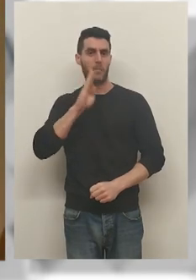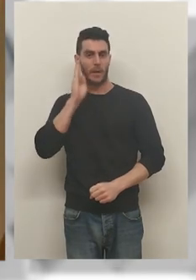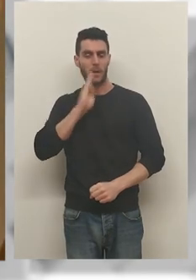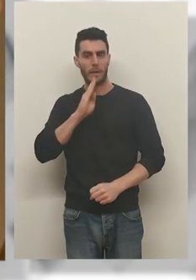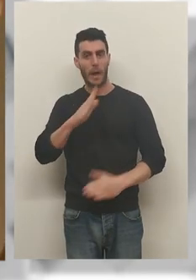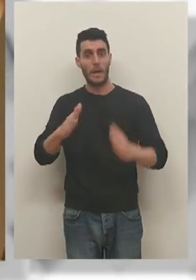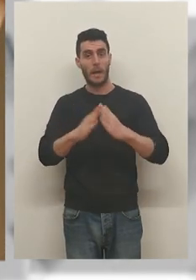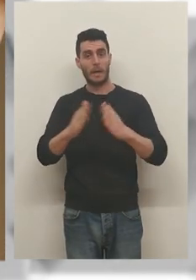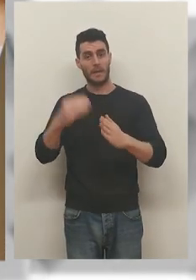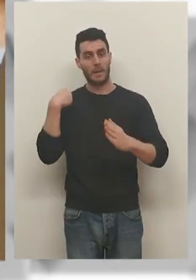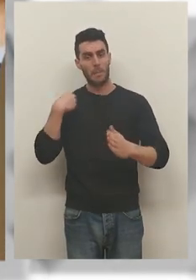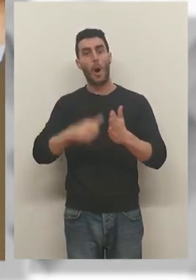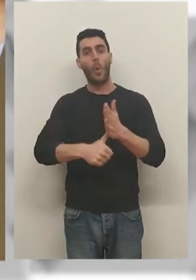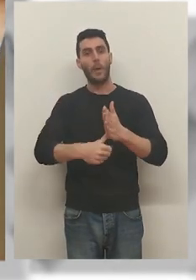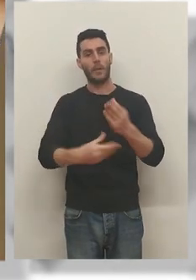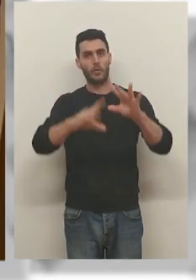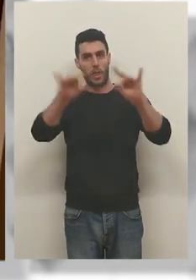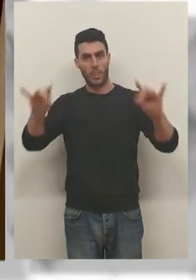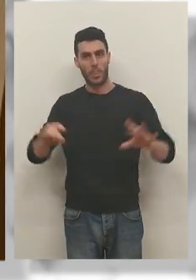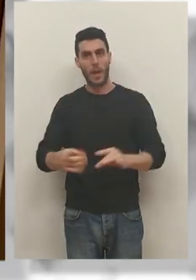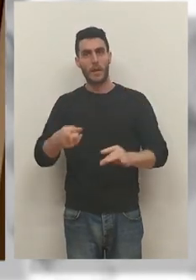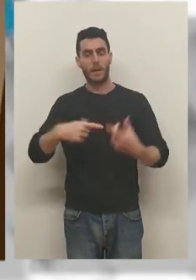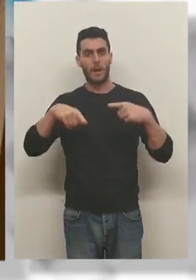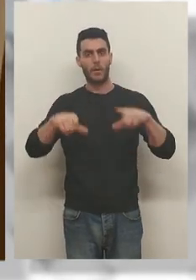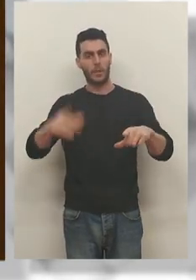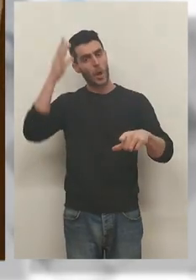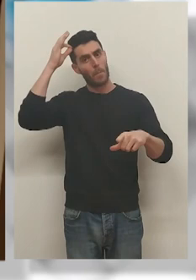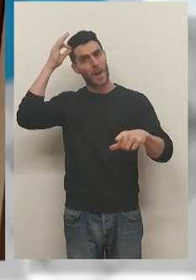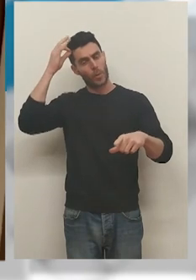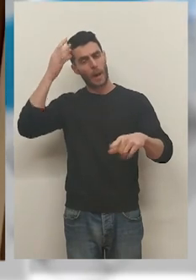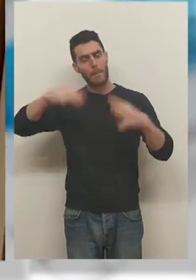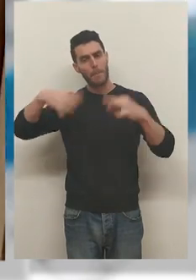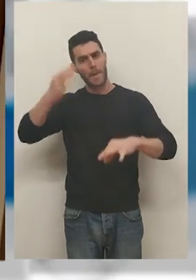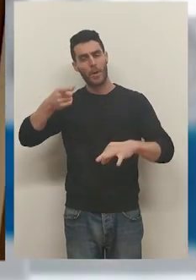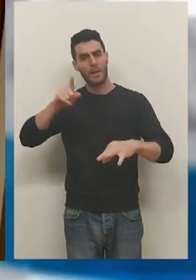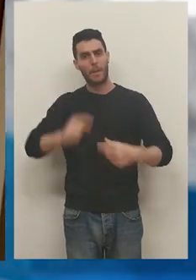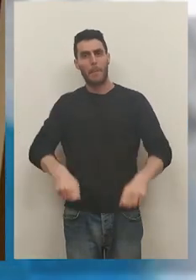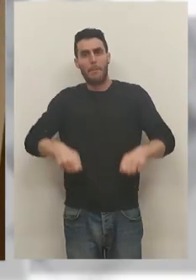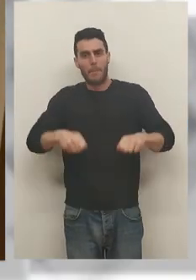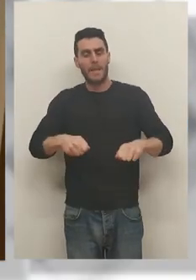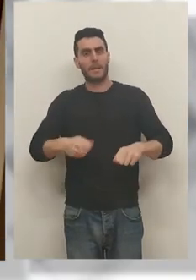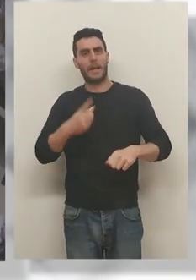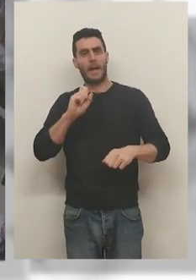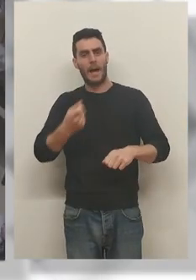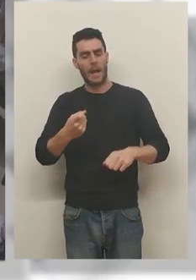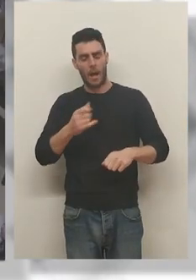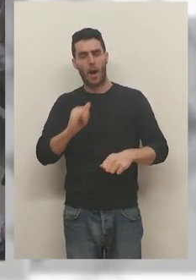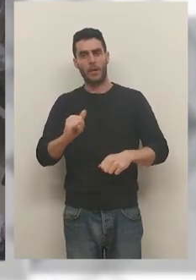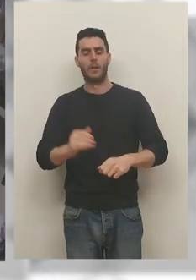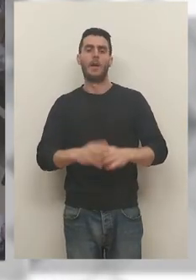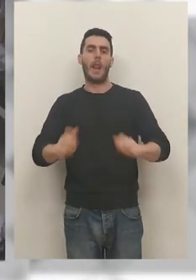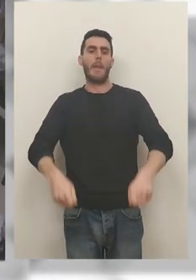el domicilio de Almeida encontraron numerosas huellas y en el dormitorio pelos de la peluca y las mayas que llevaba Álex